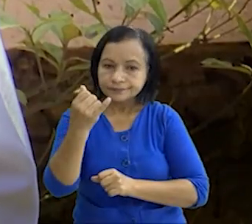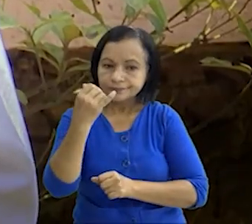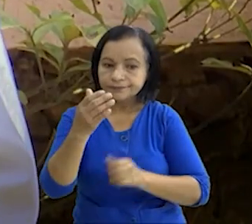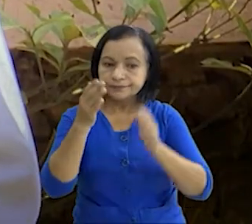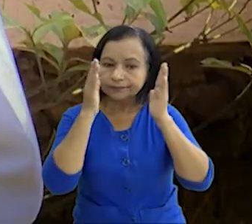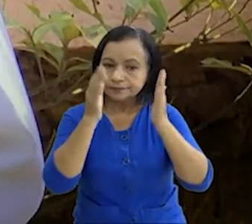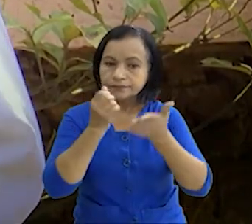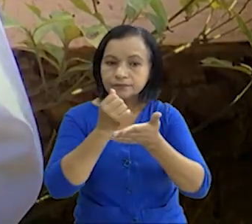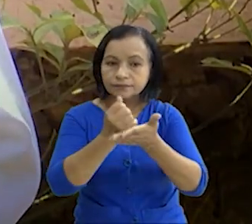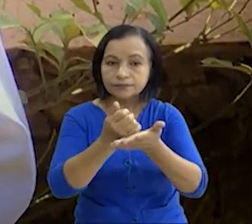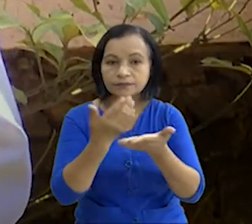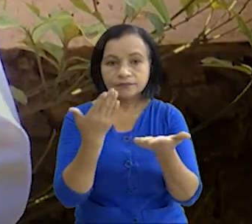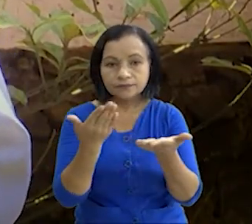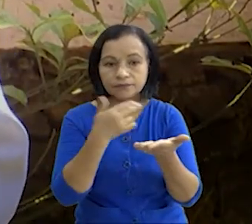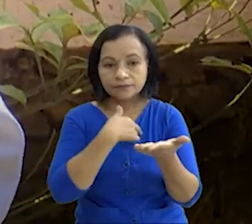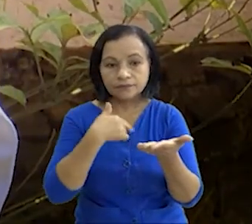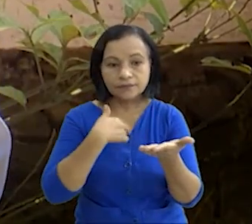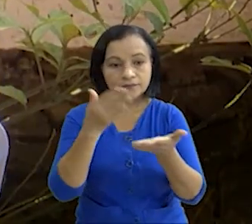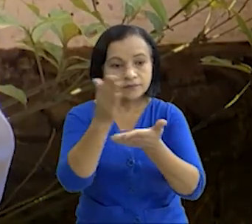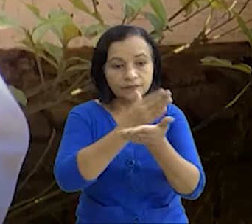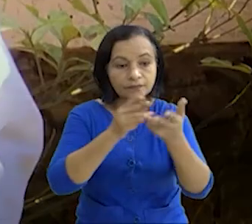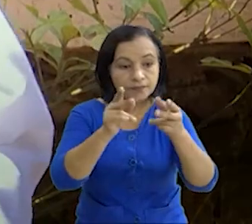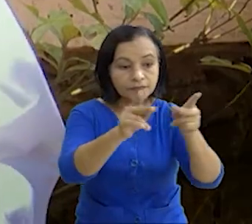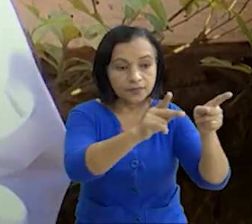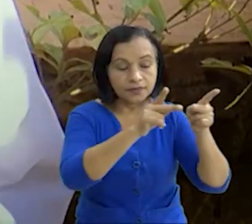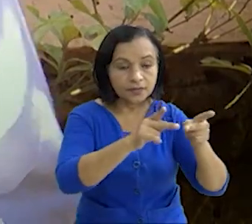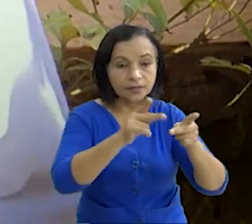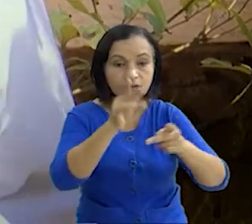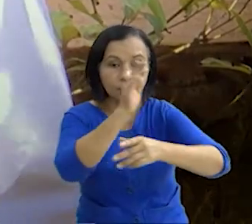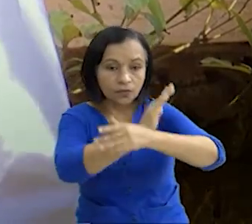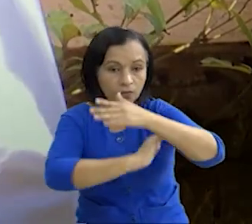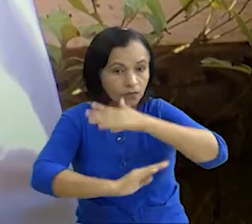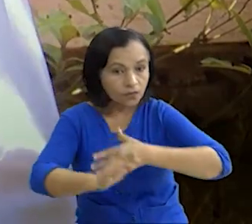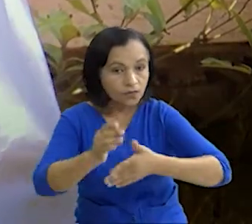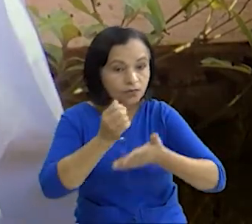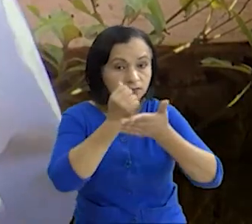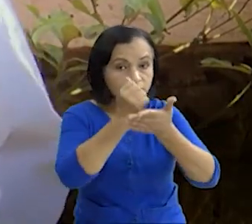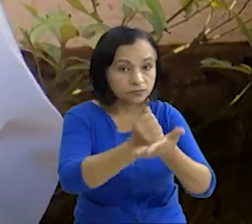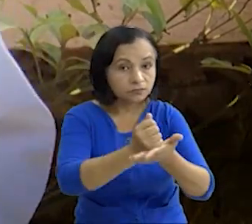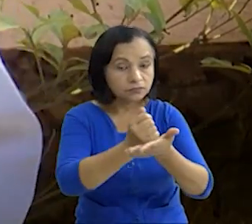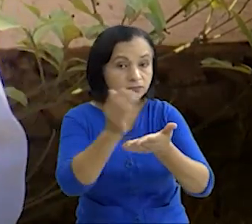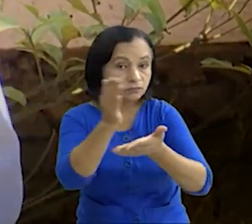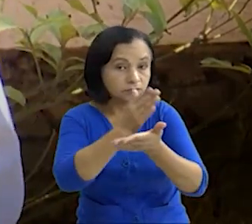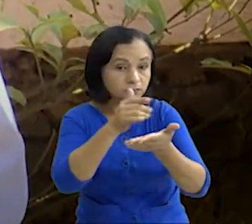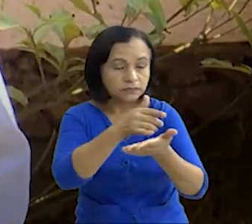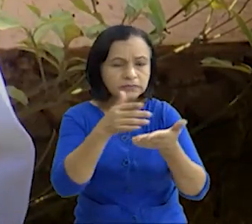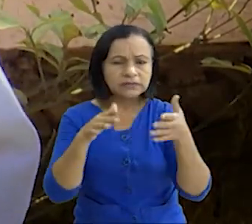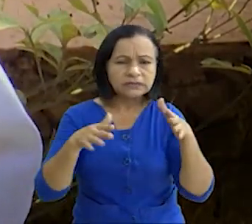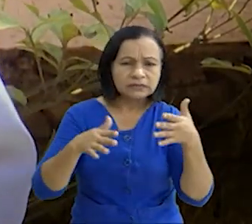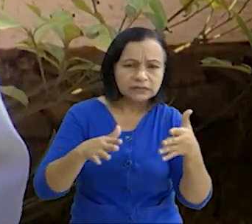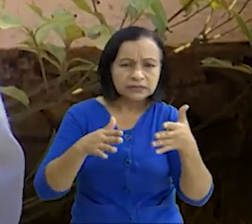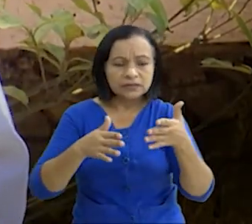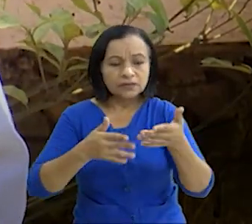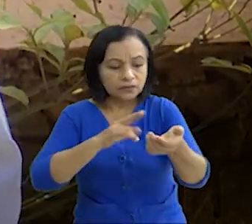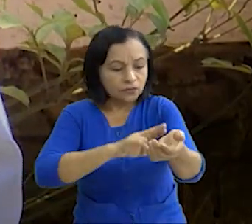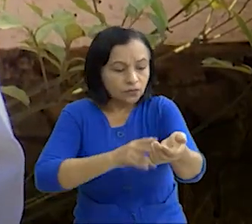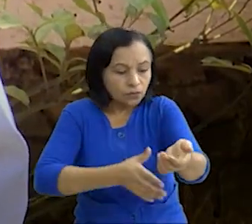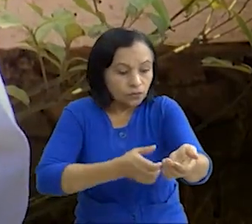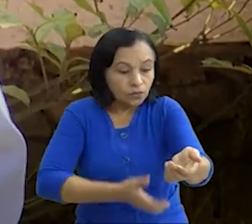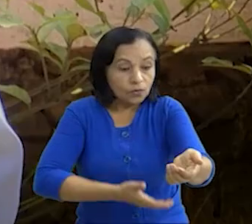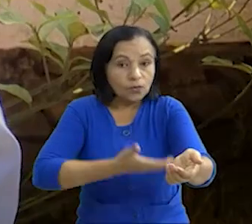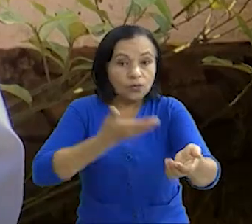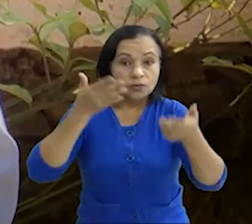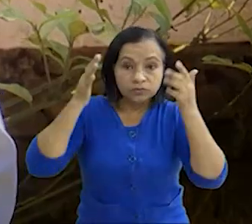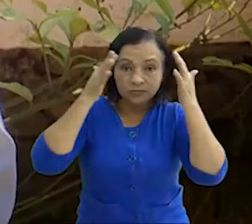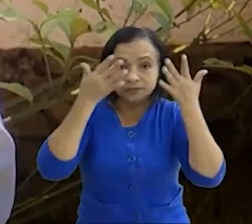tuvimos, ¿verdad?, la oportunidad de llevar a algunas personas con discapacidad que tal vez estaban histéricas, se les subieron la presión, entonces